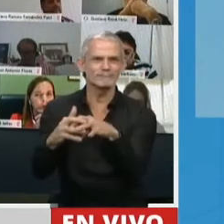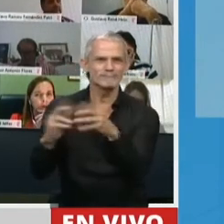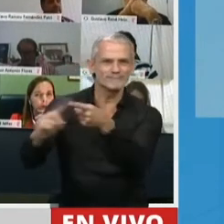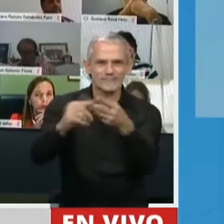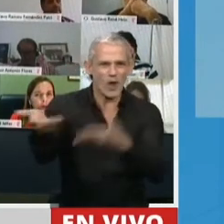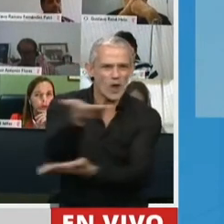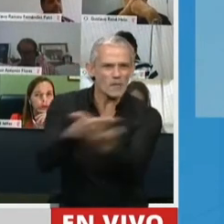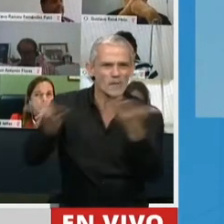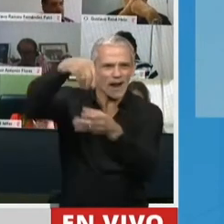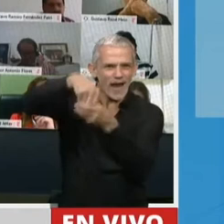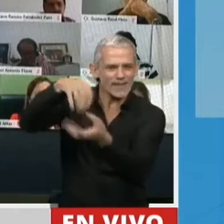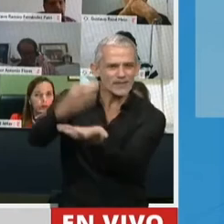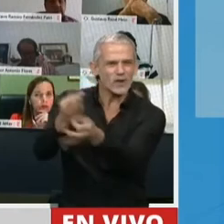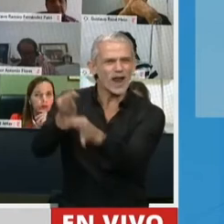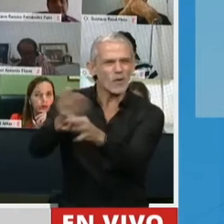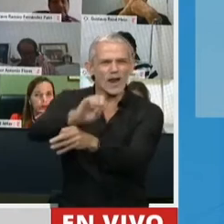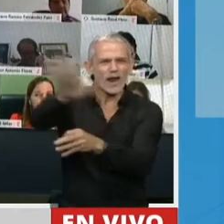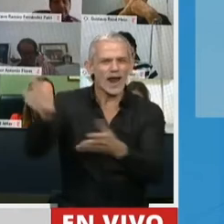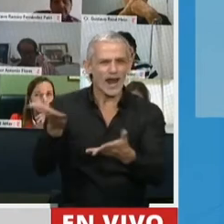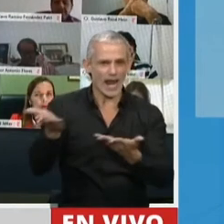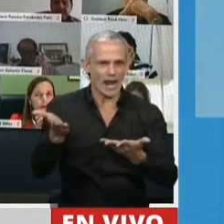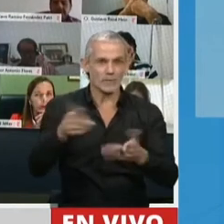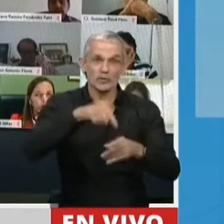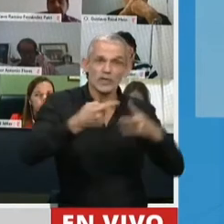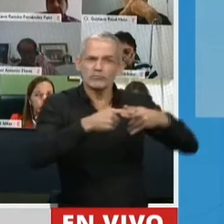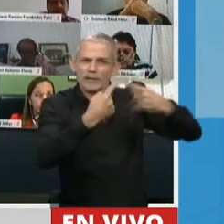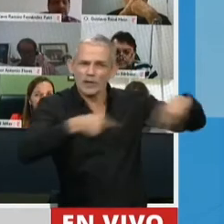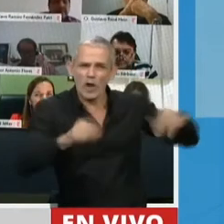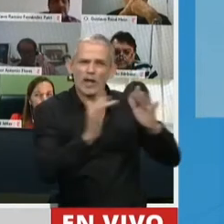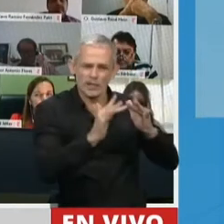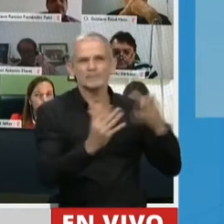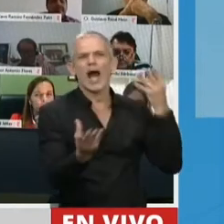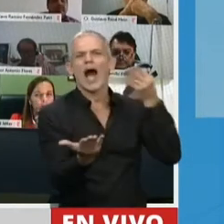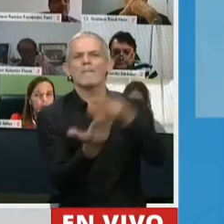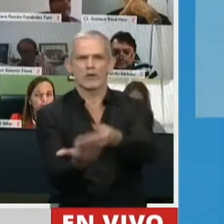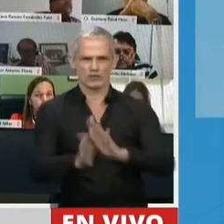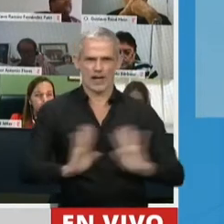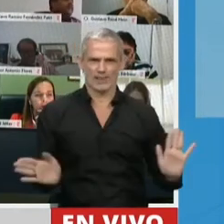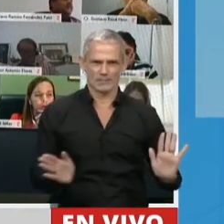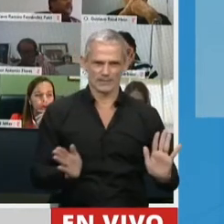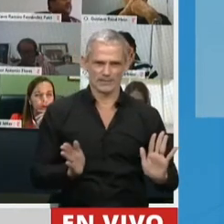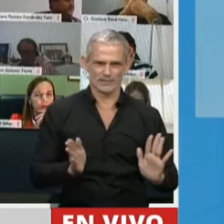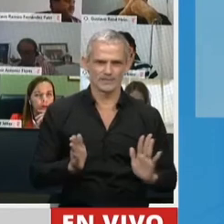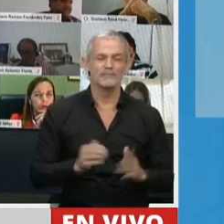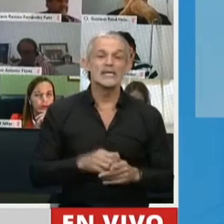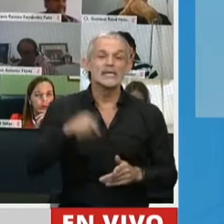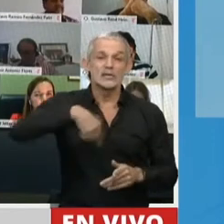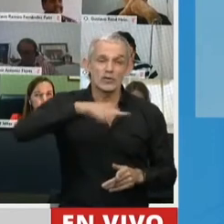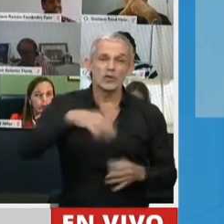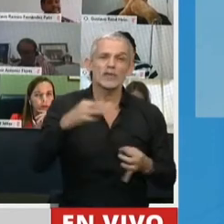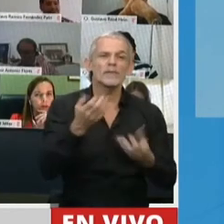Sando? Así que esto se entiende como un complemento y esto tiene que quedar claro. Lo que sí también tiene que quedar claro es que tenemos